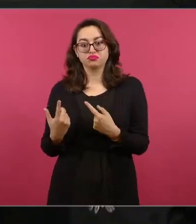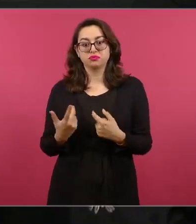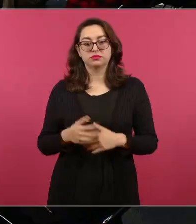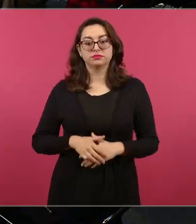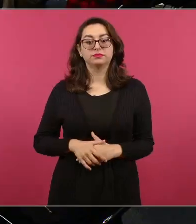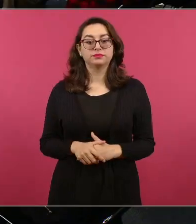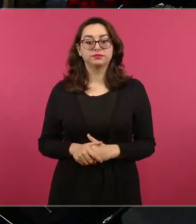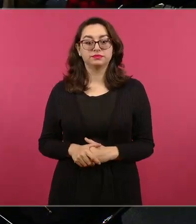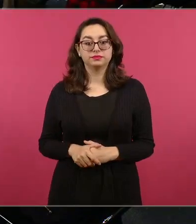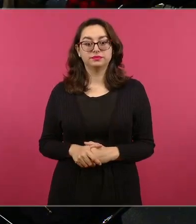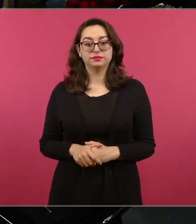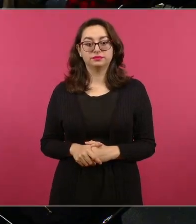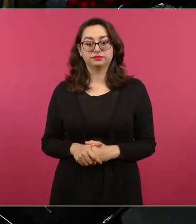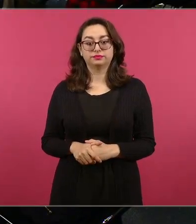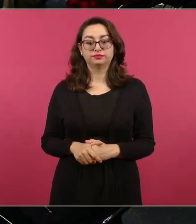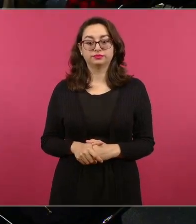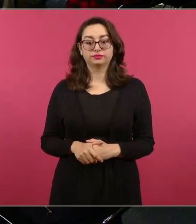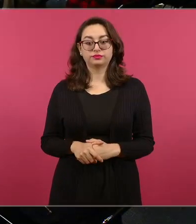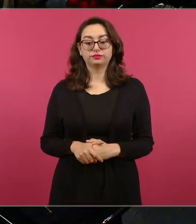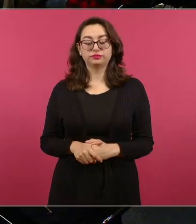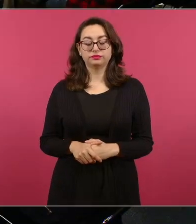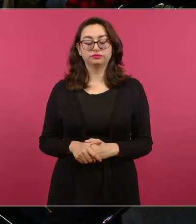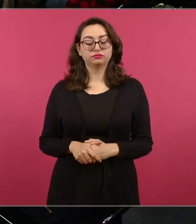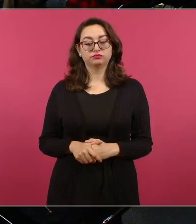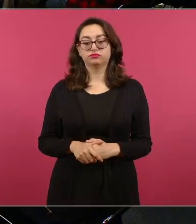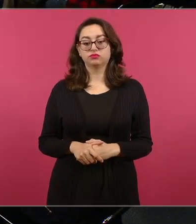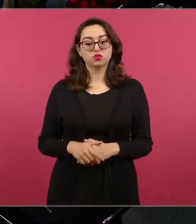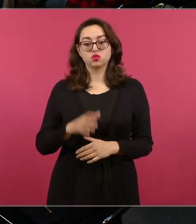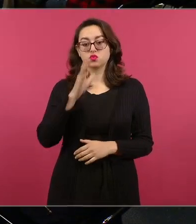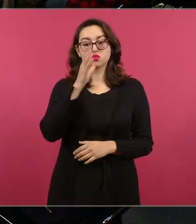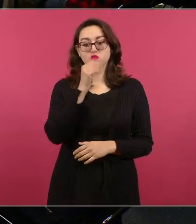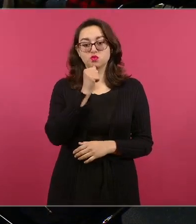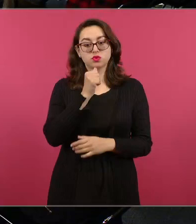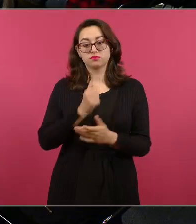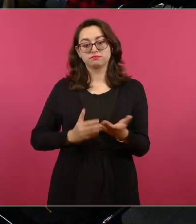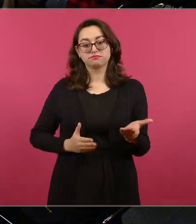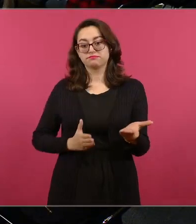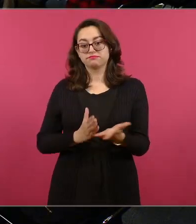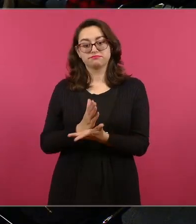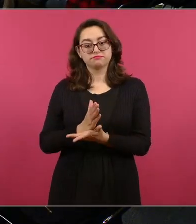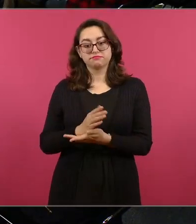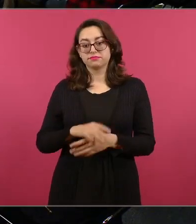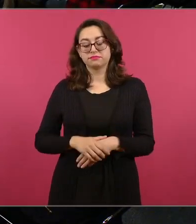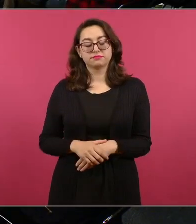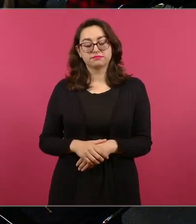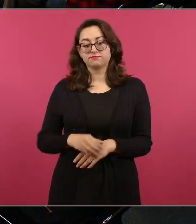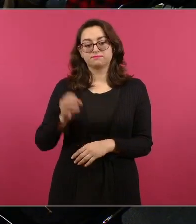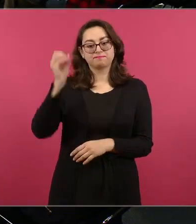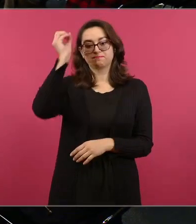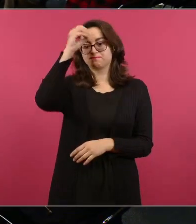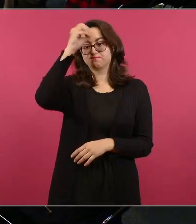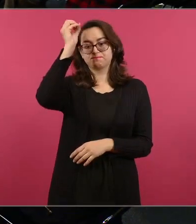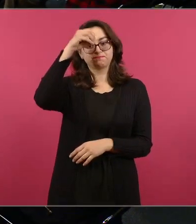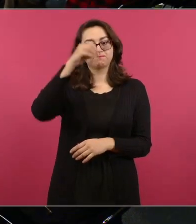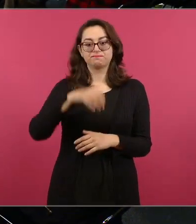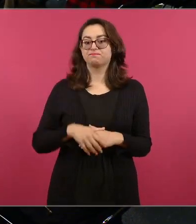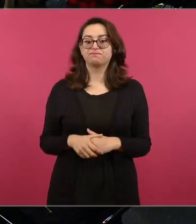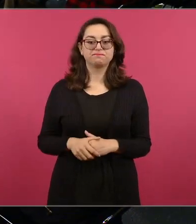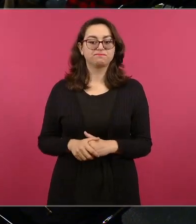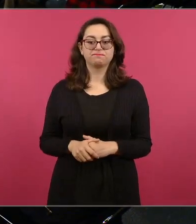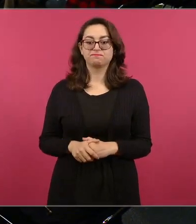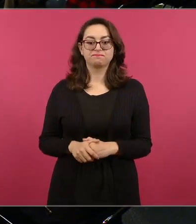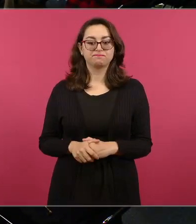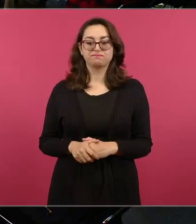políticos? Pues no me meto mucho, no opino mucho. Todo tiene que ver